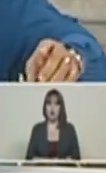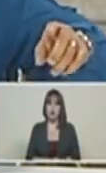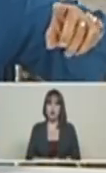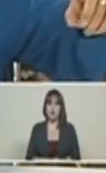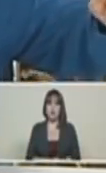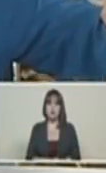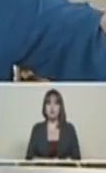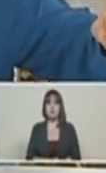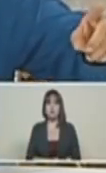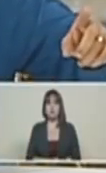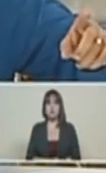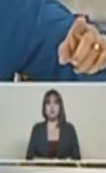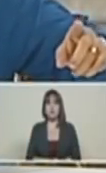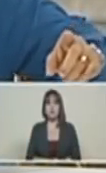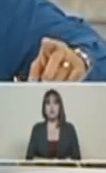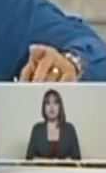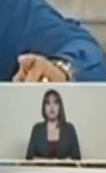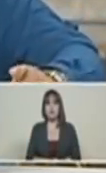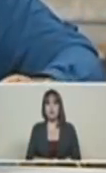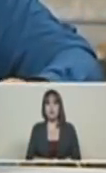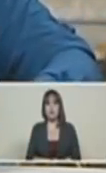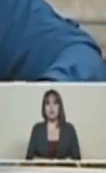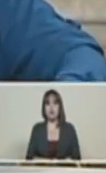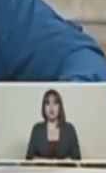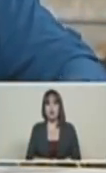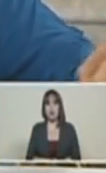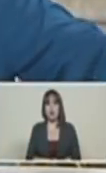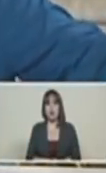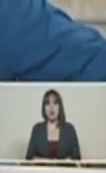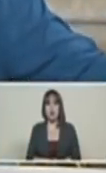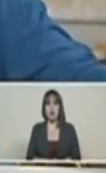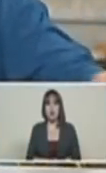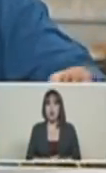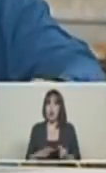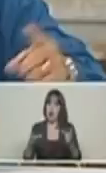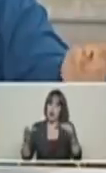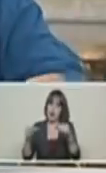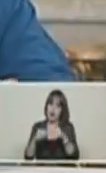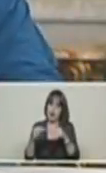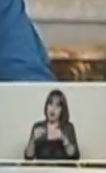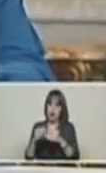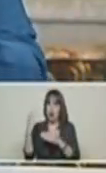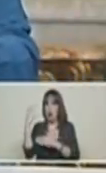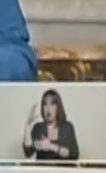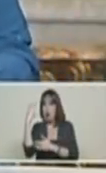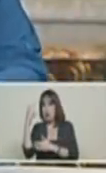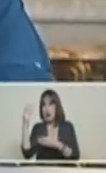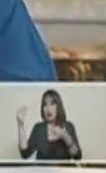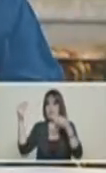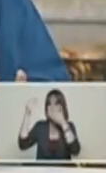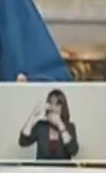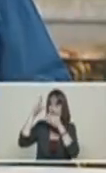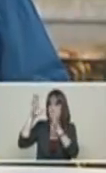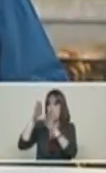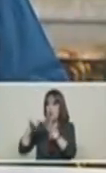Ah, que está el fenómeno de las lacras colombianas y de las mafias de comprar el